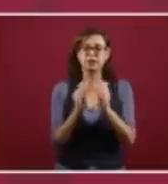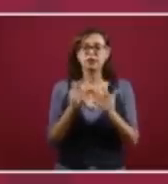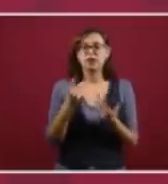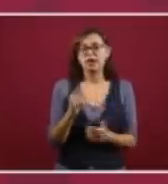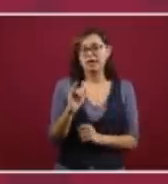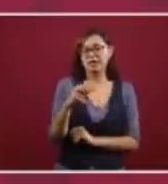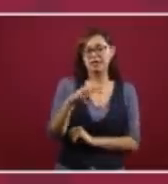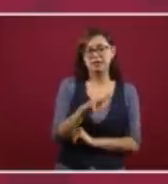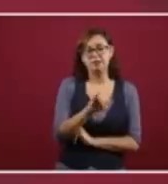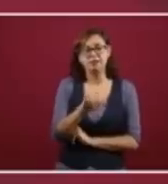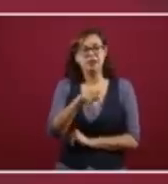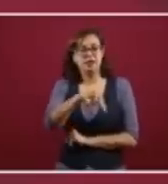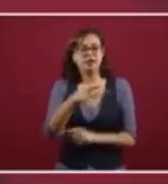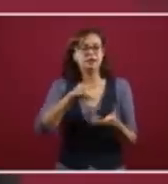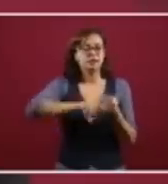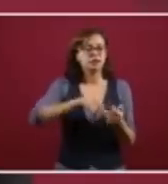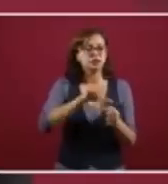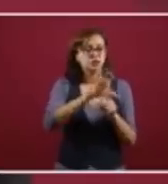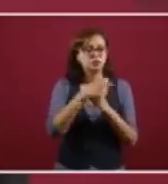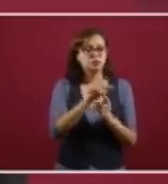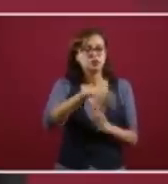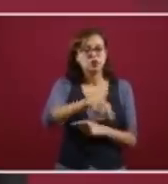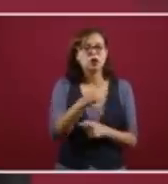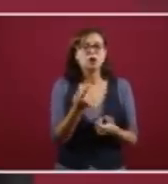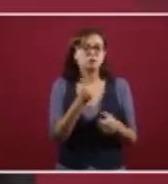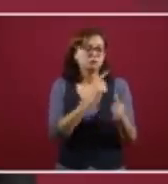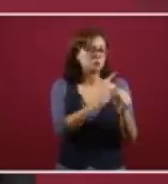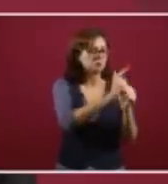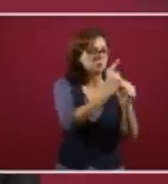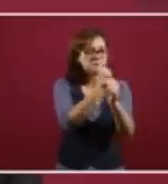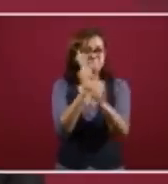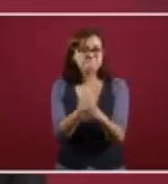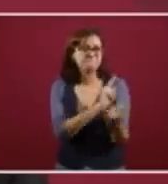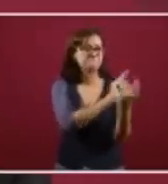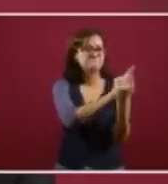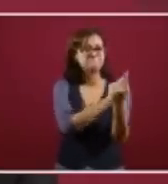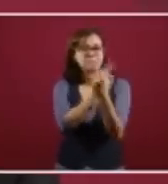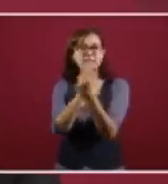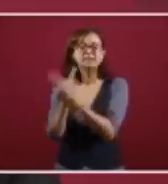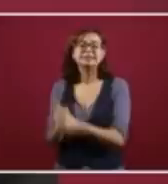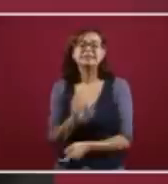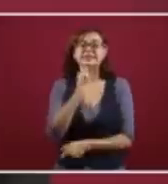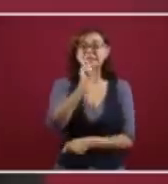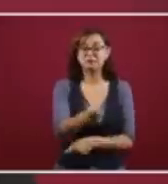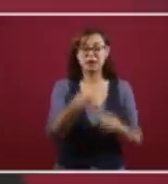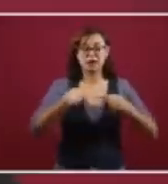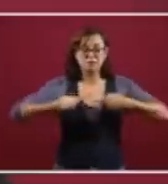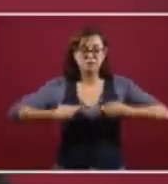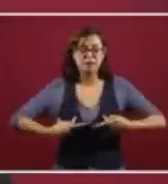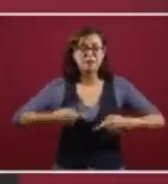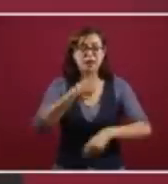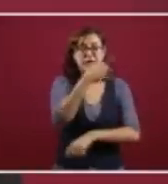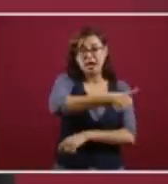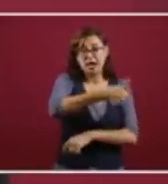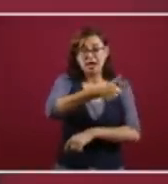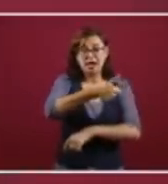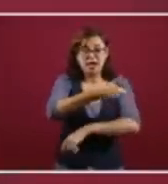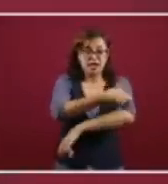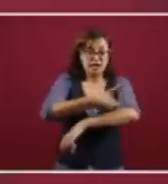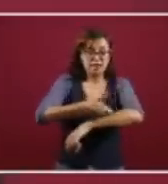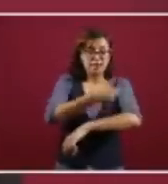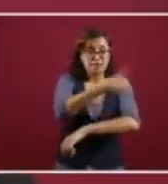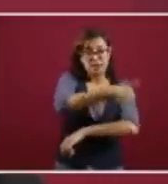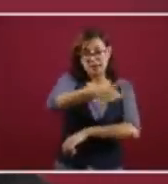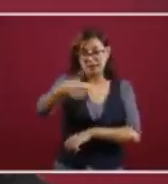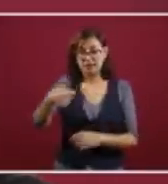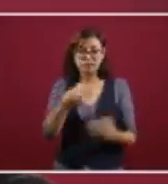importante hacer referencia. Esto quiere decir que cada una de las familias que vamos a visitar, hacemos un